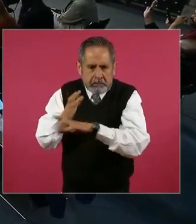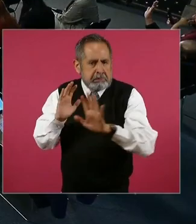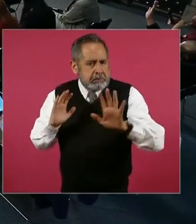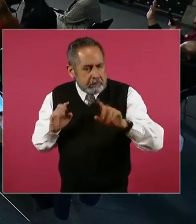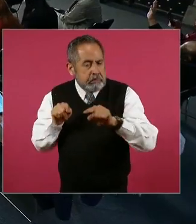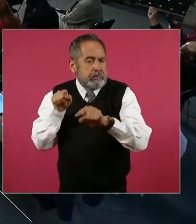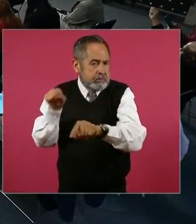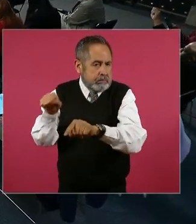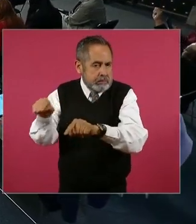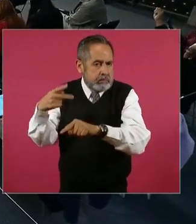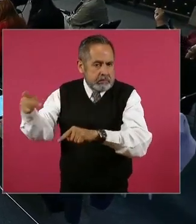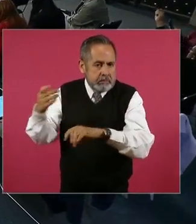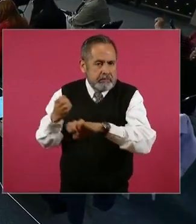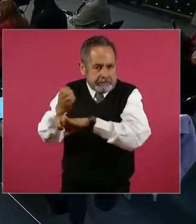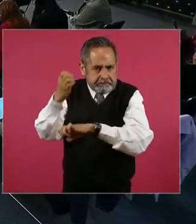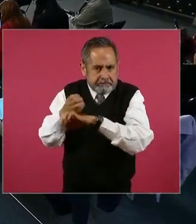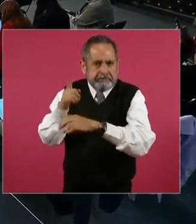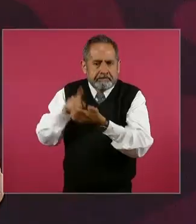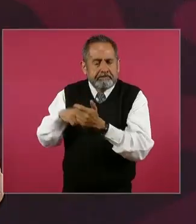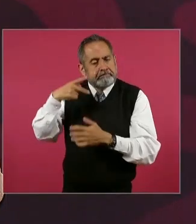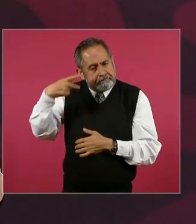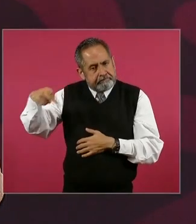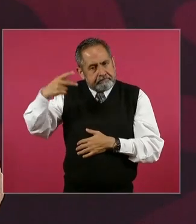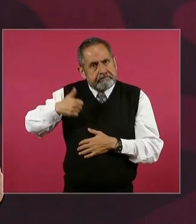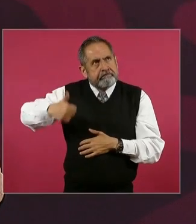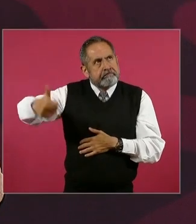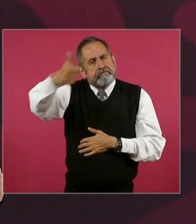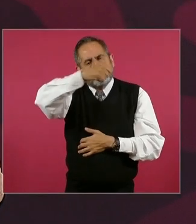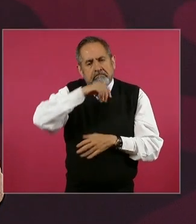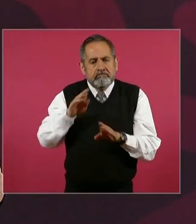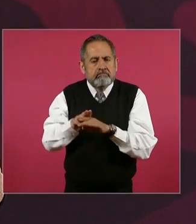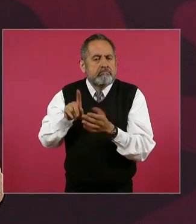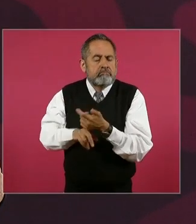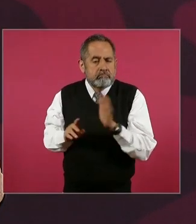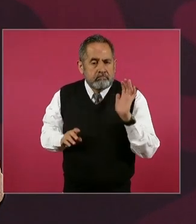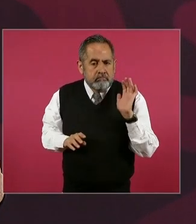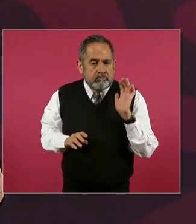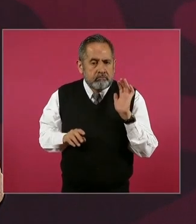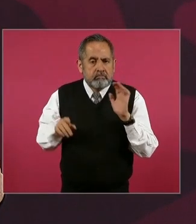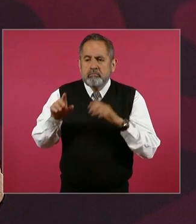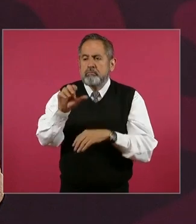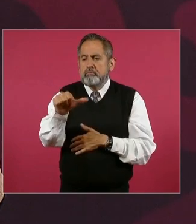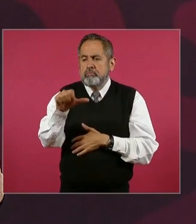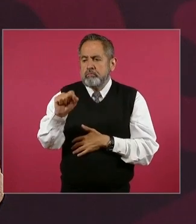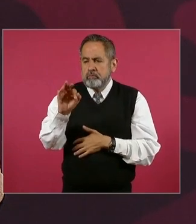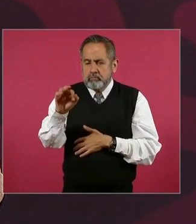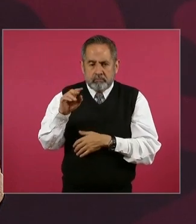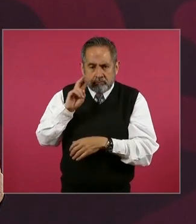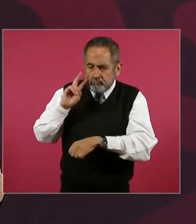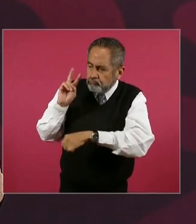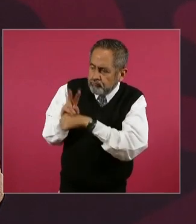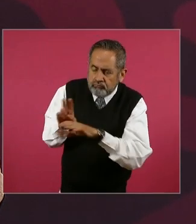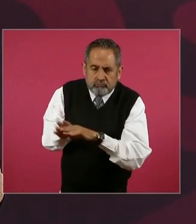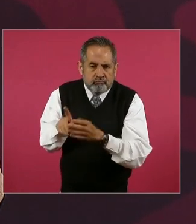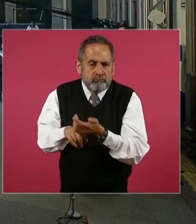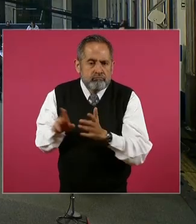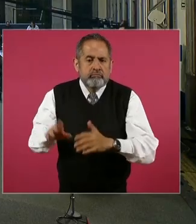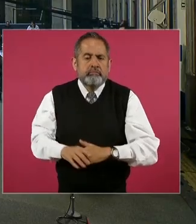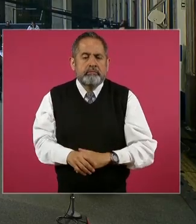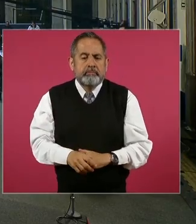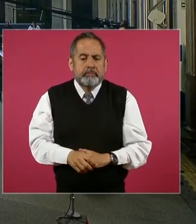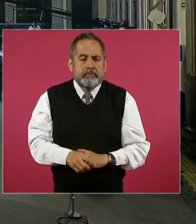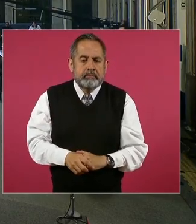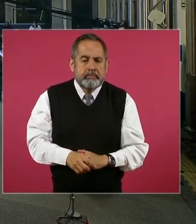ahí hay trabajo de parte del del auditor superior de la federación